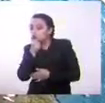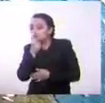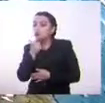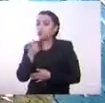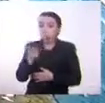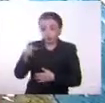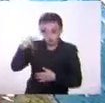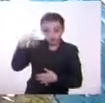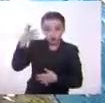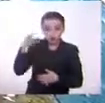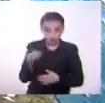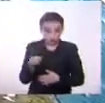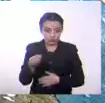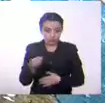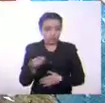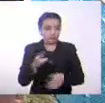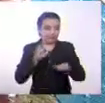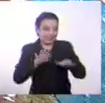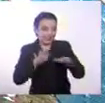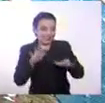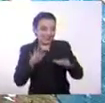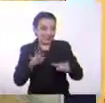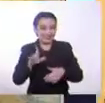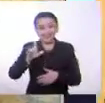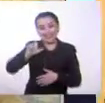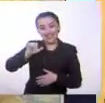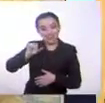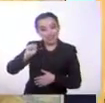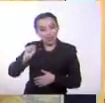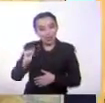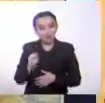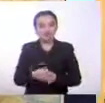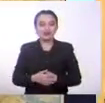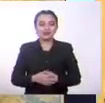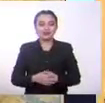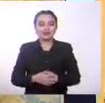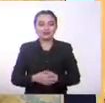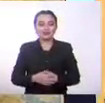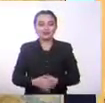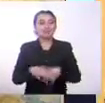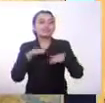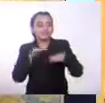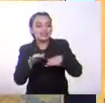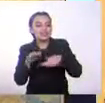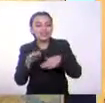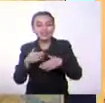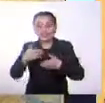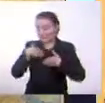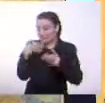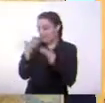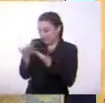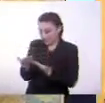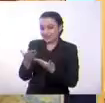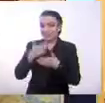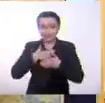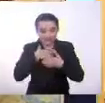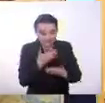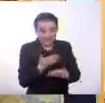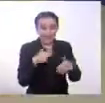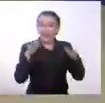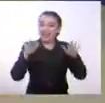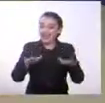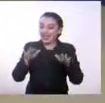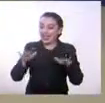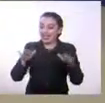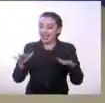este día. Y gracias, Luis. No, gracias a ustedes y espero haberles sido de mucha ayuda. Así que muchísimas gracias